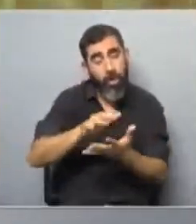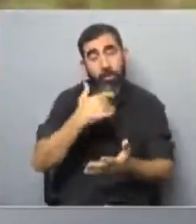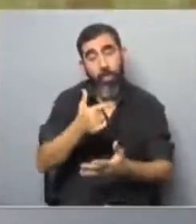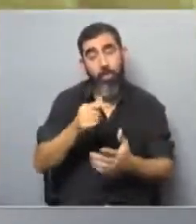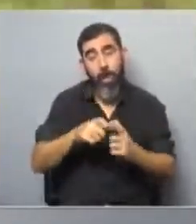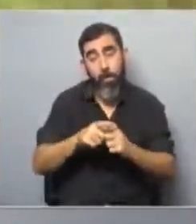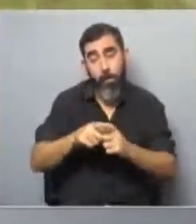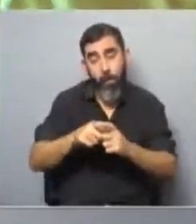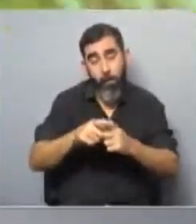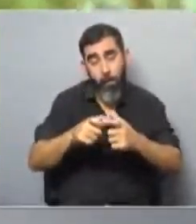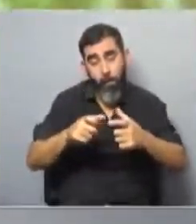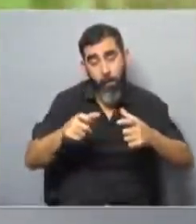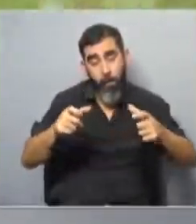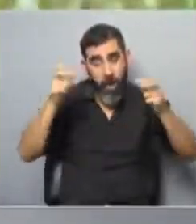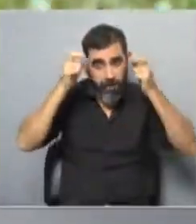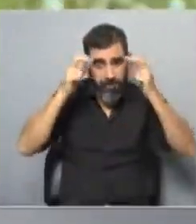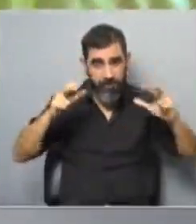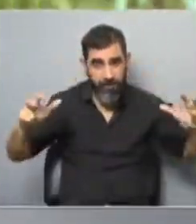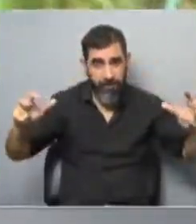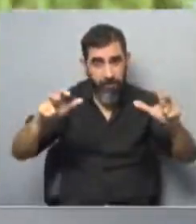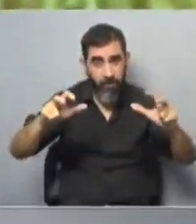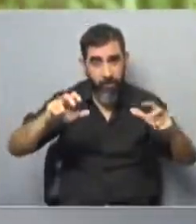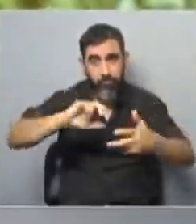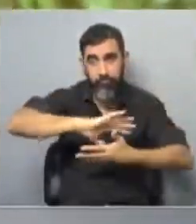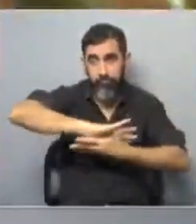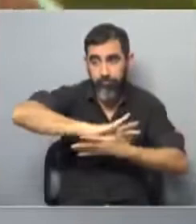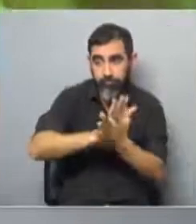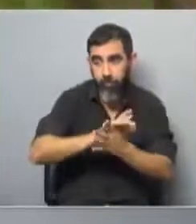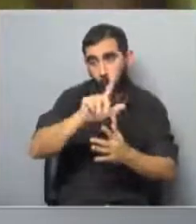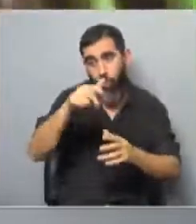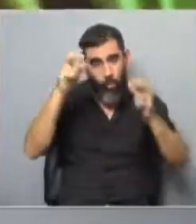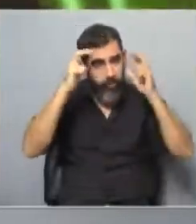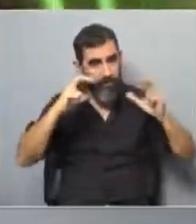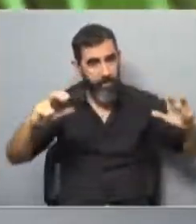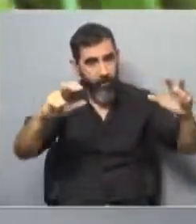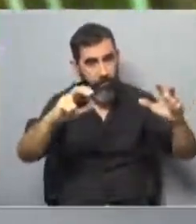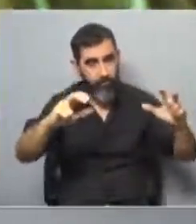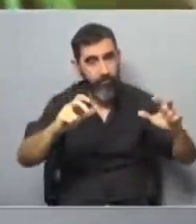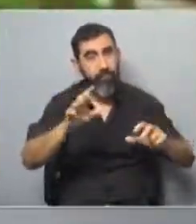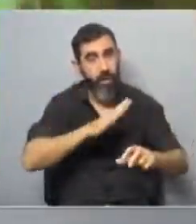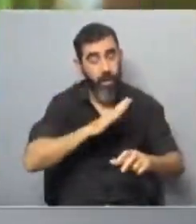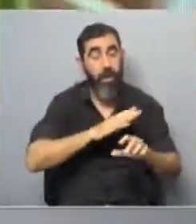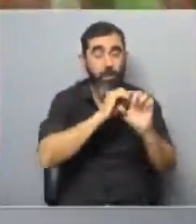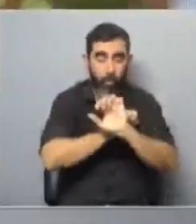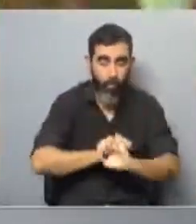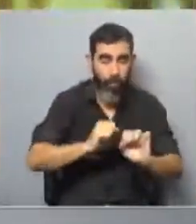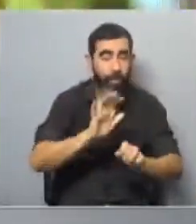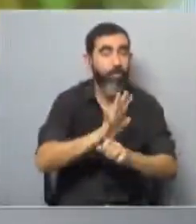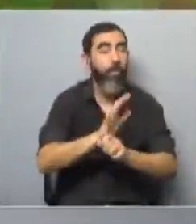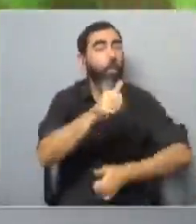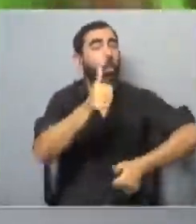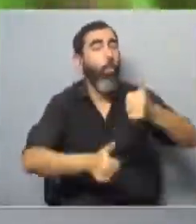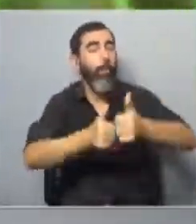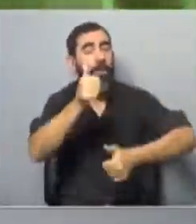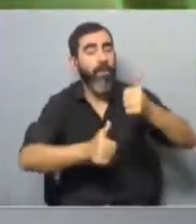empieza a aumentar la abundancia del ciervo Axis, comienza a bajar la abundancia del otro. O sea que hay alguna evidencia de que efectivamente puede haber una competencia, ¿no? Que